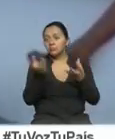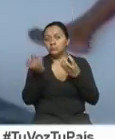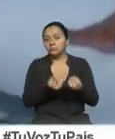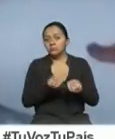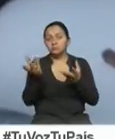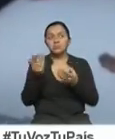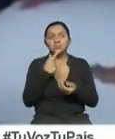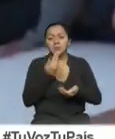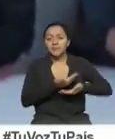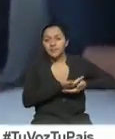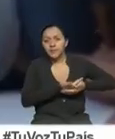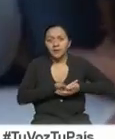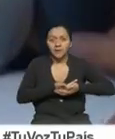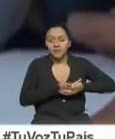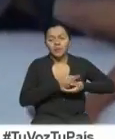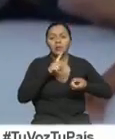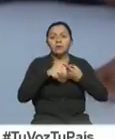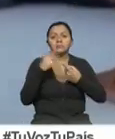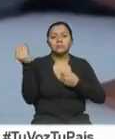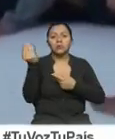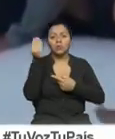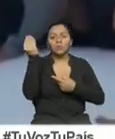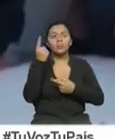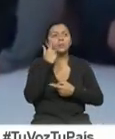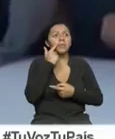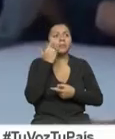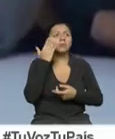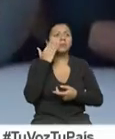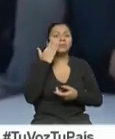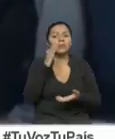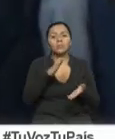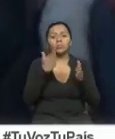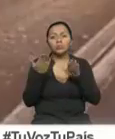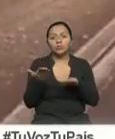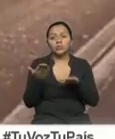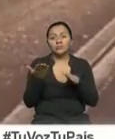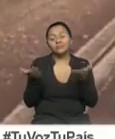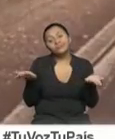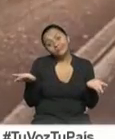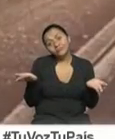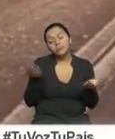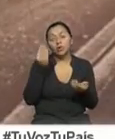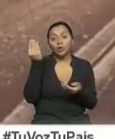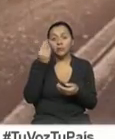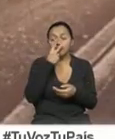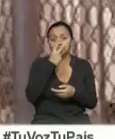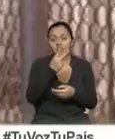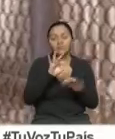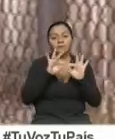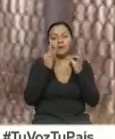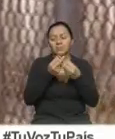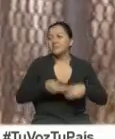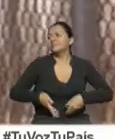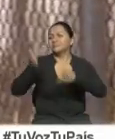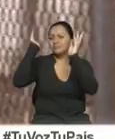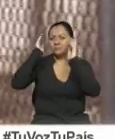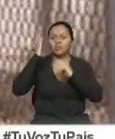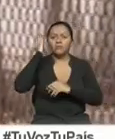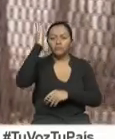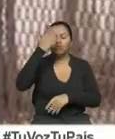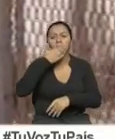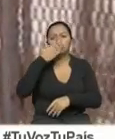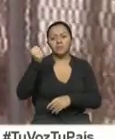desde recién nacidos hasta adolescentes. Muchos perdieron a sus padres durante la travesía. A otros les envían sus familias para que tengan un futuro